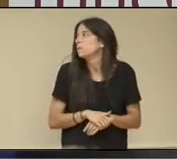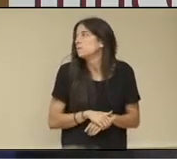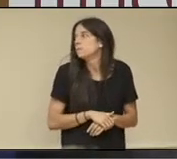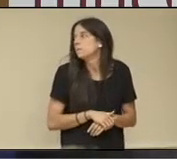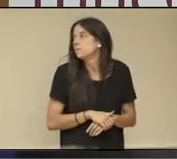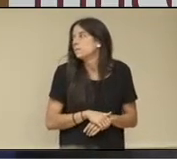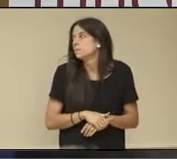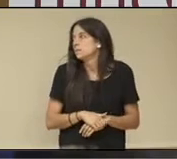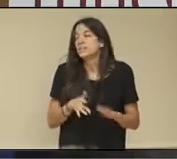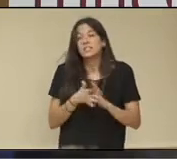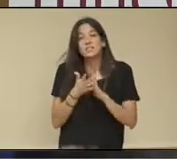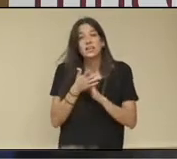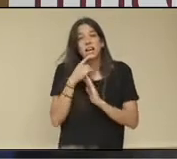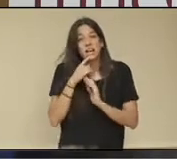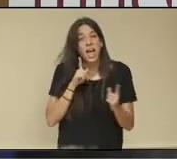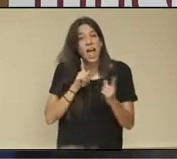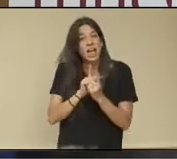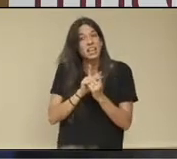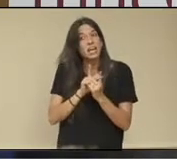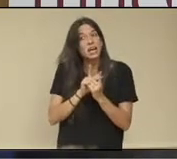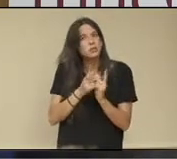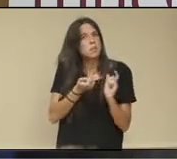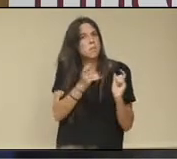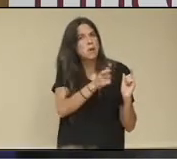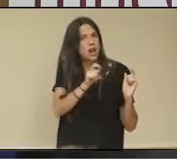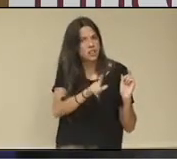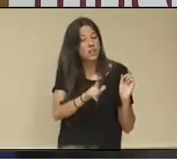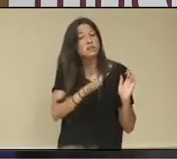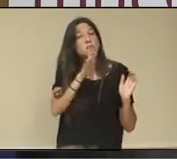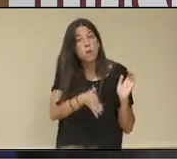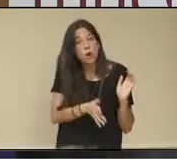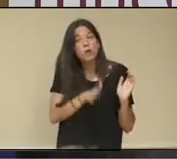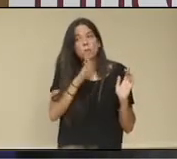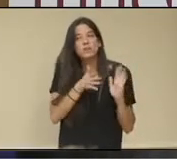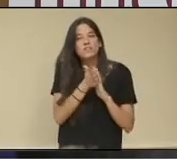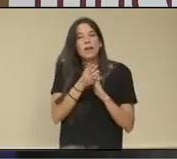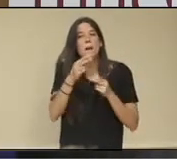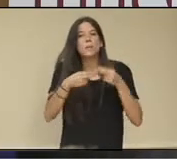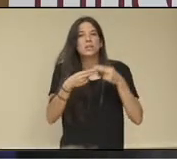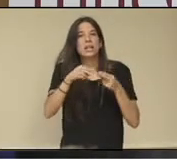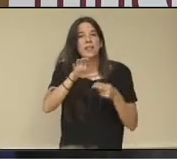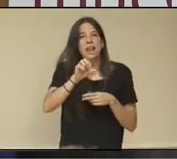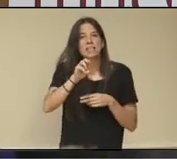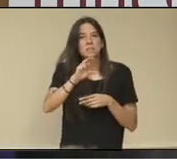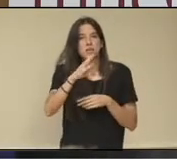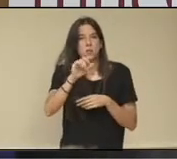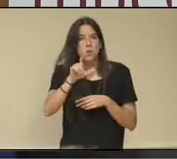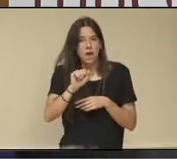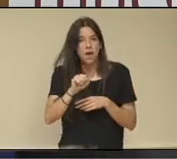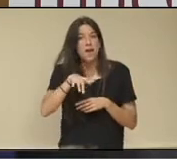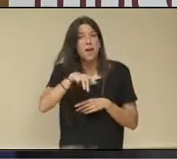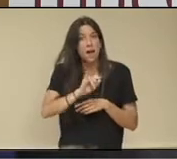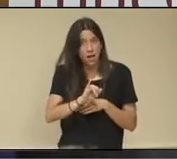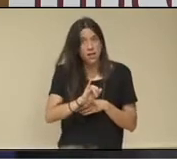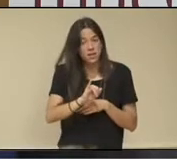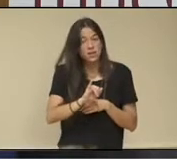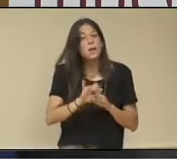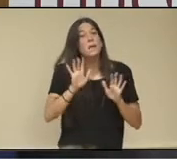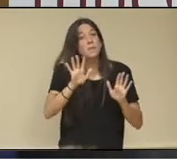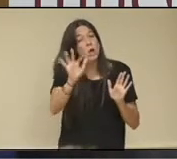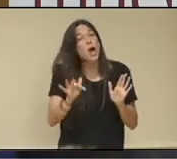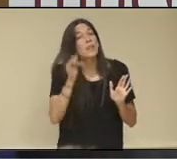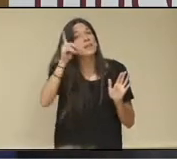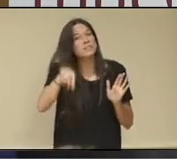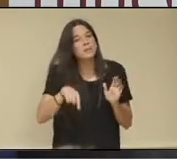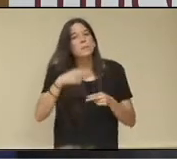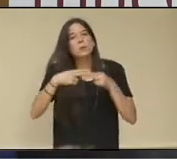Son antigénicamente muy parecidas porque no solo tienen la proteína de la espícula, que es la protagonista de todas las vacunas, sino que tienen